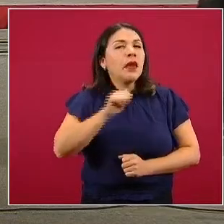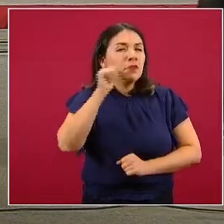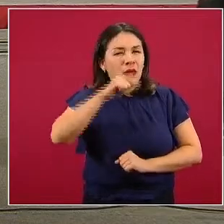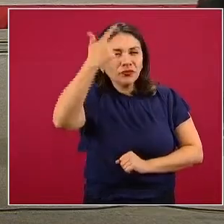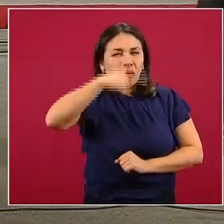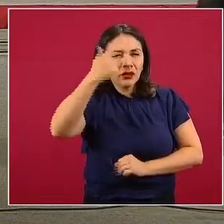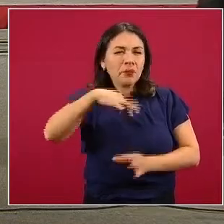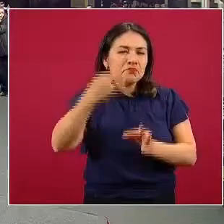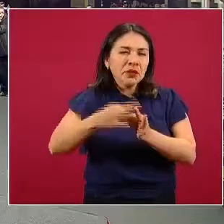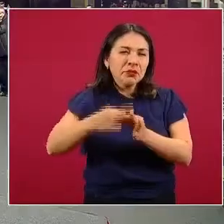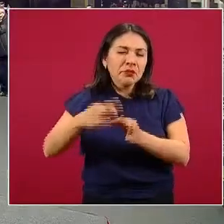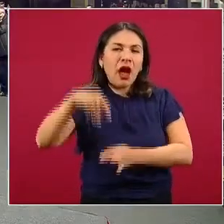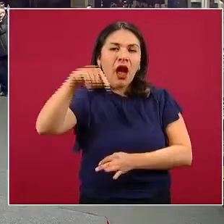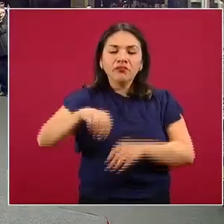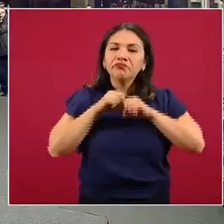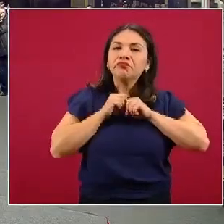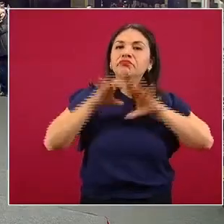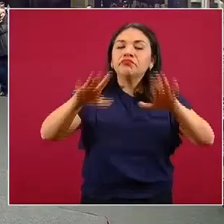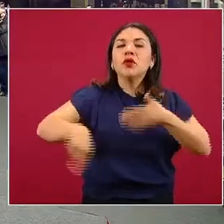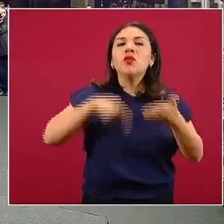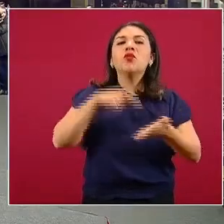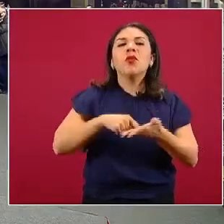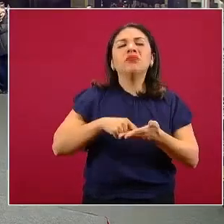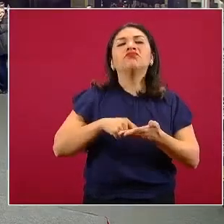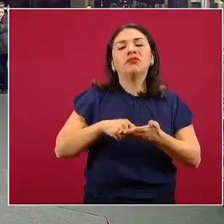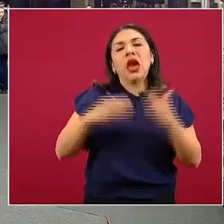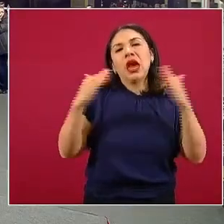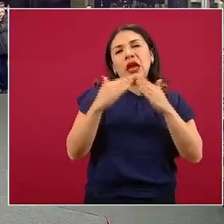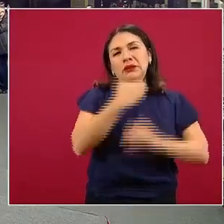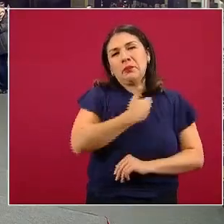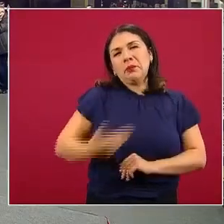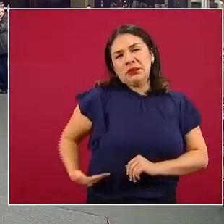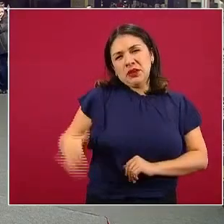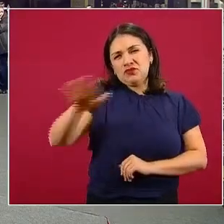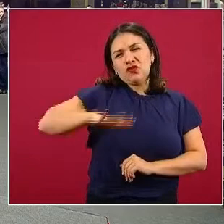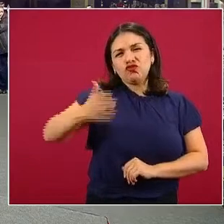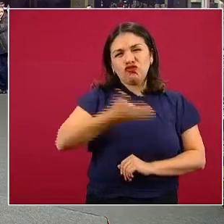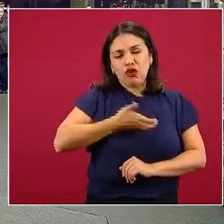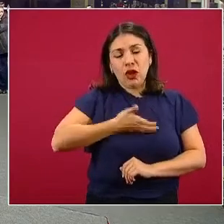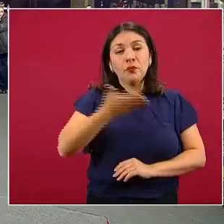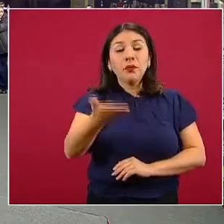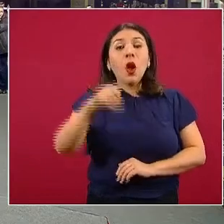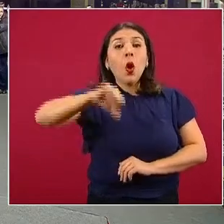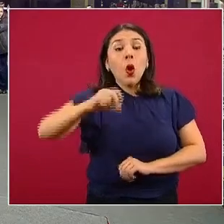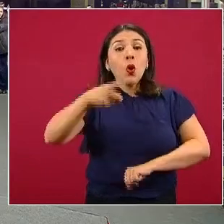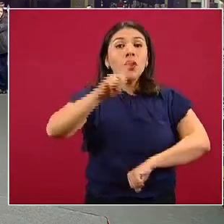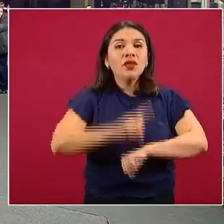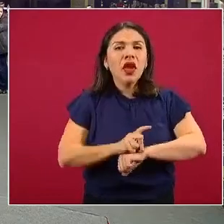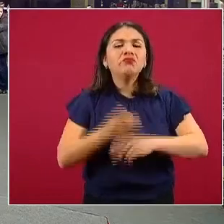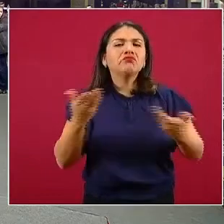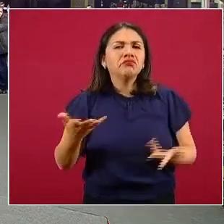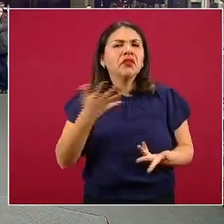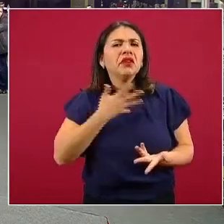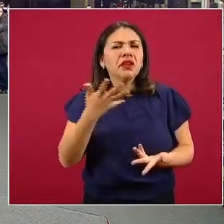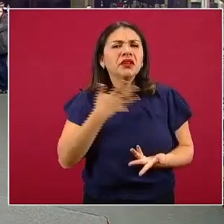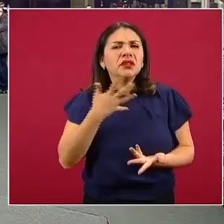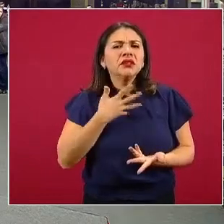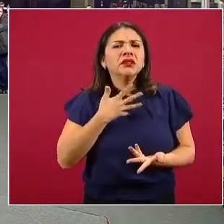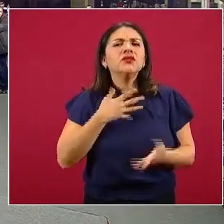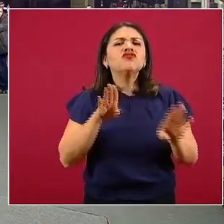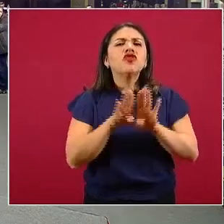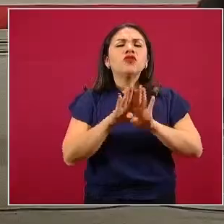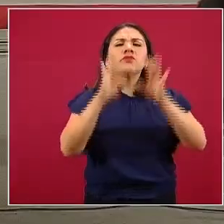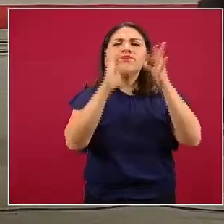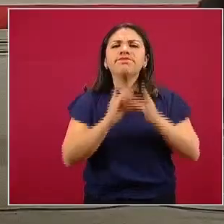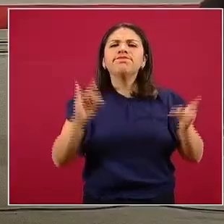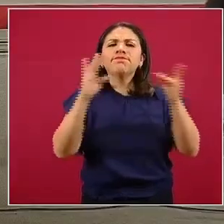noches, transmitiendo desde Palacio Nacional. Y el día de hoy, básicamente, pues tenemos la